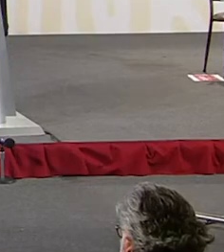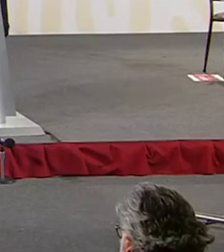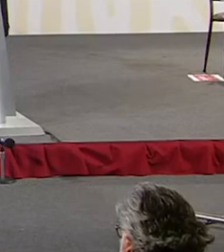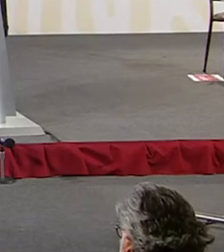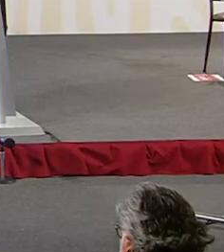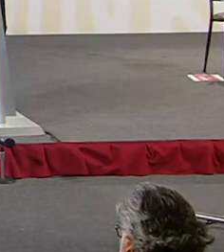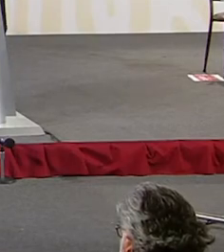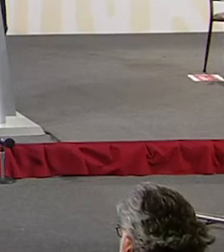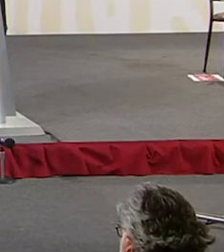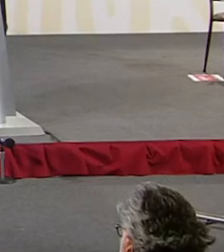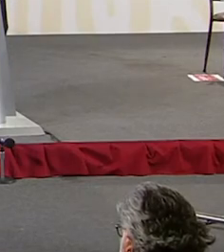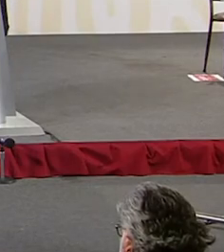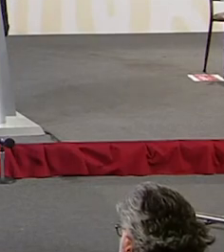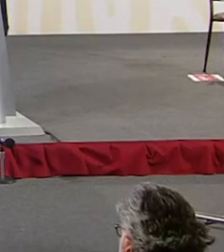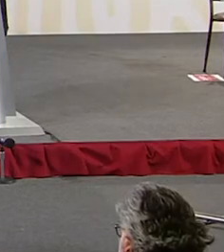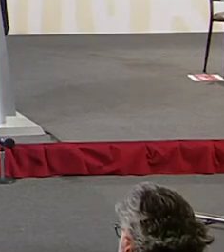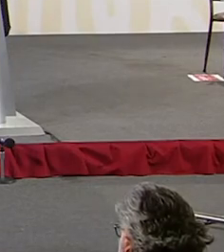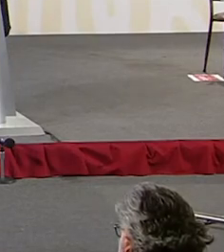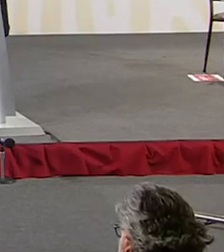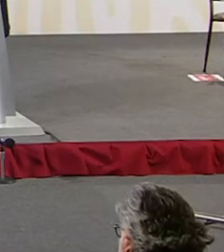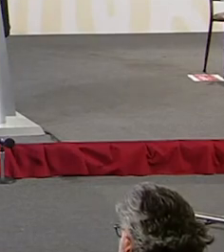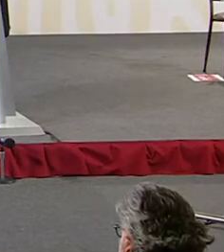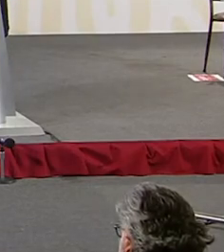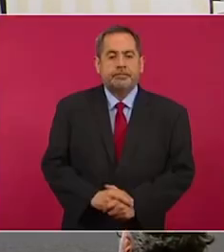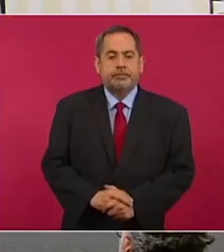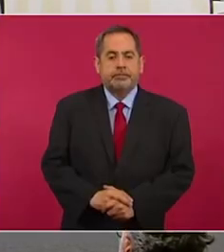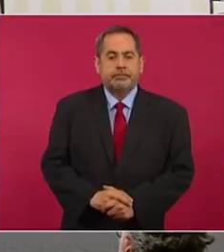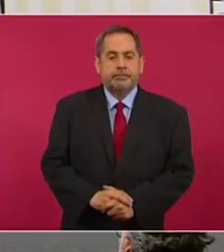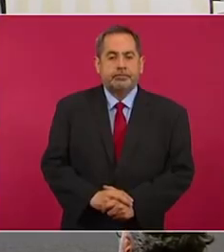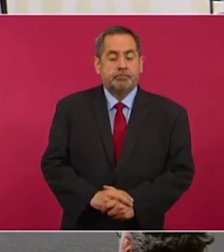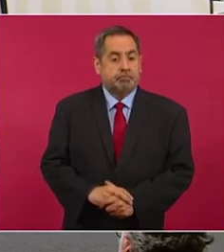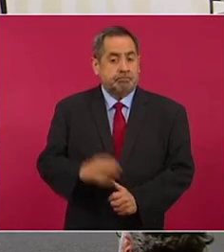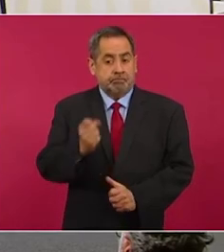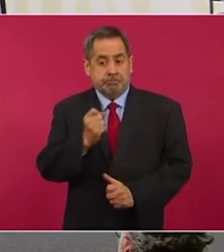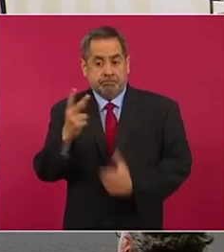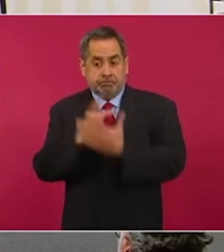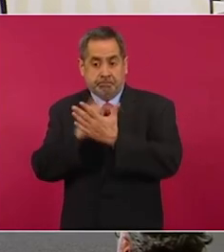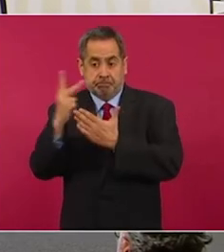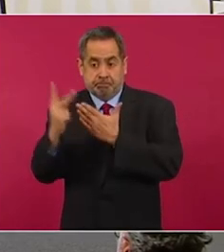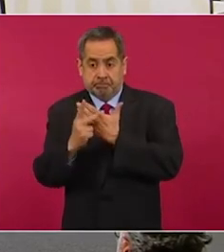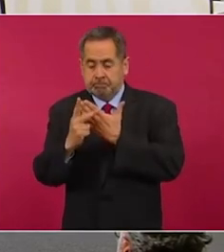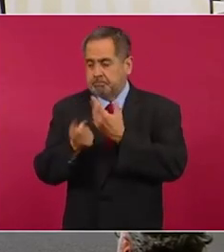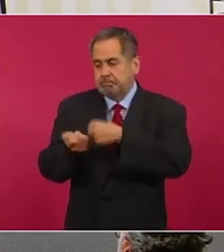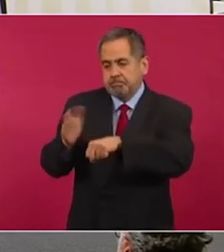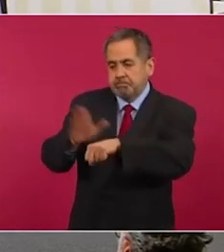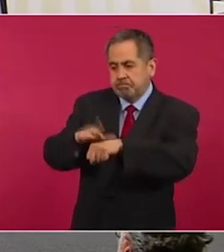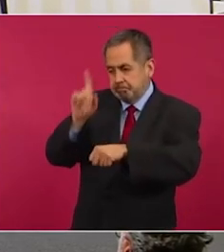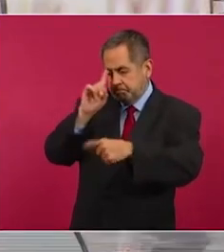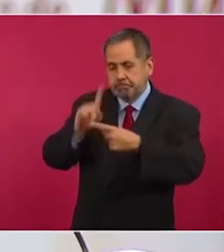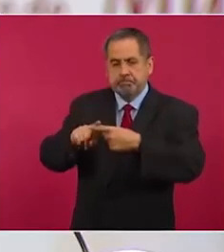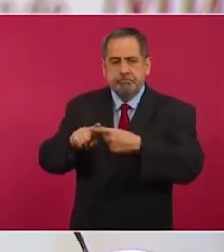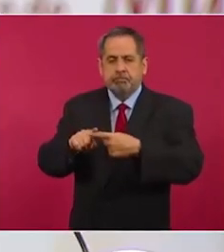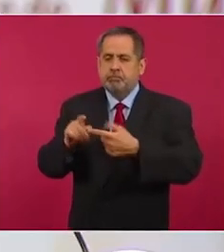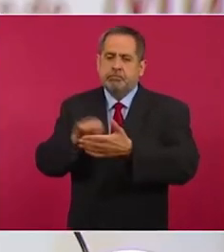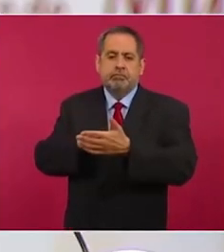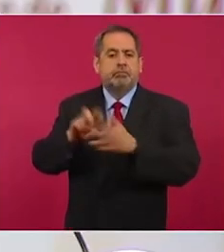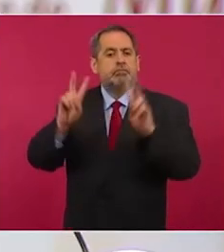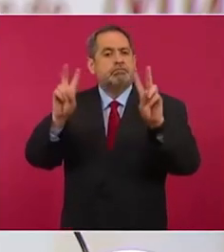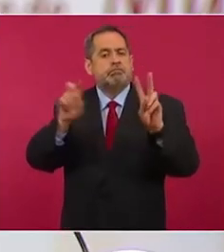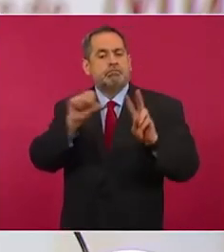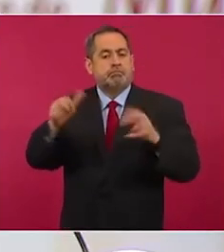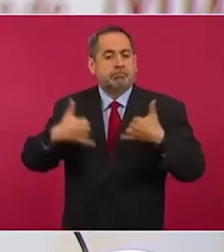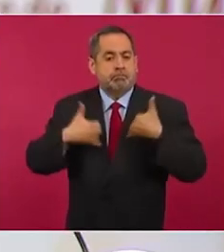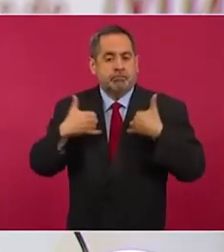observaciones por 0.02% o el de Jóvenes Construyendo el Futuro que tuvo observaciones en el